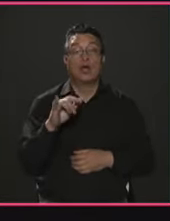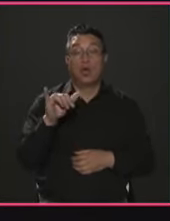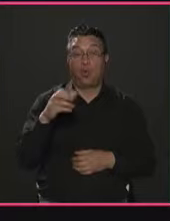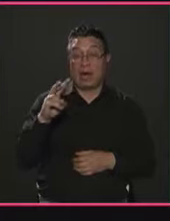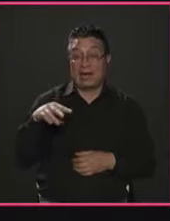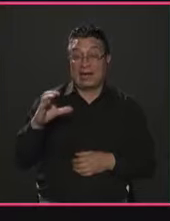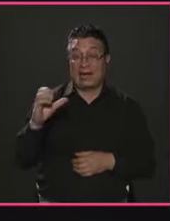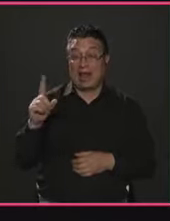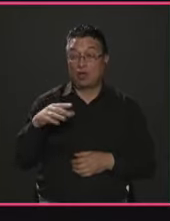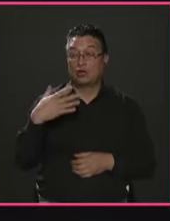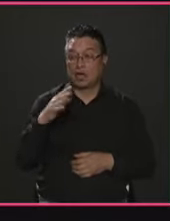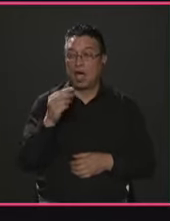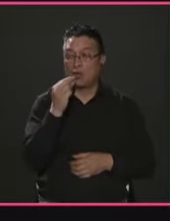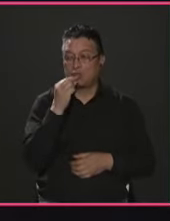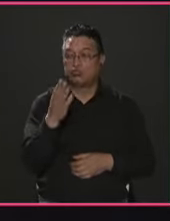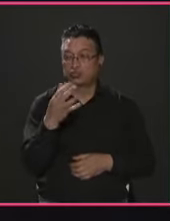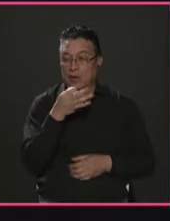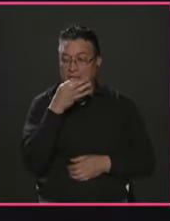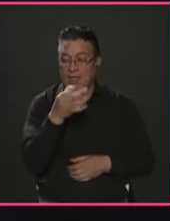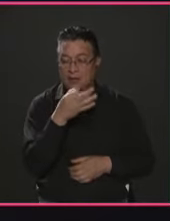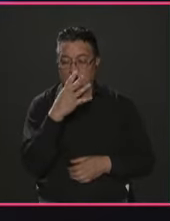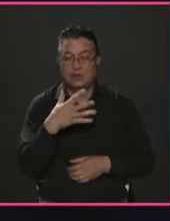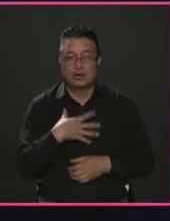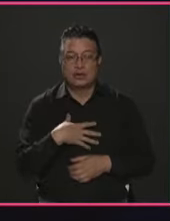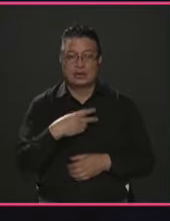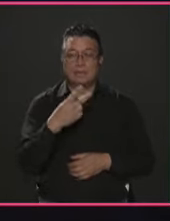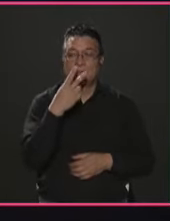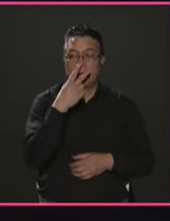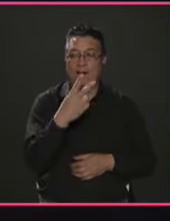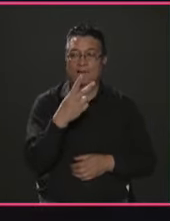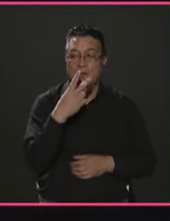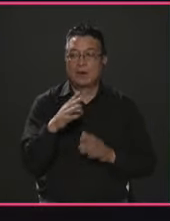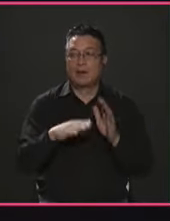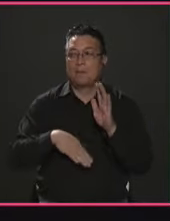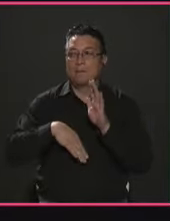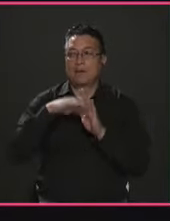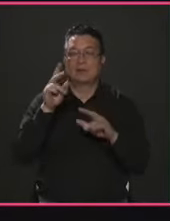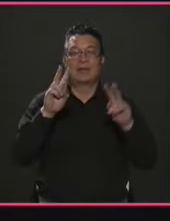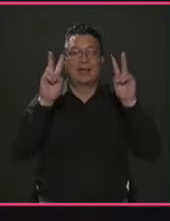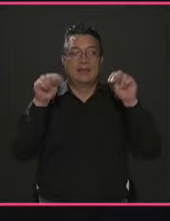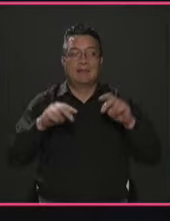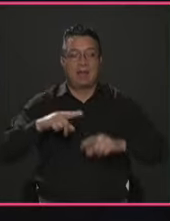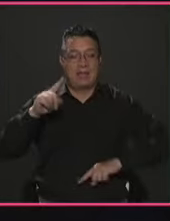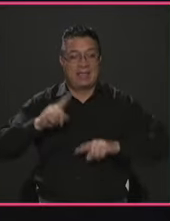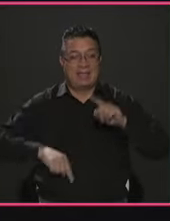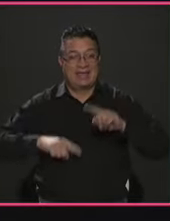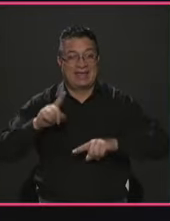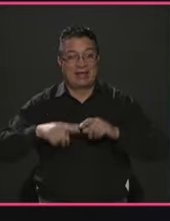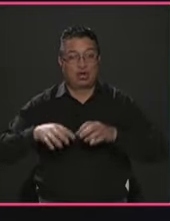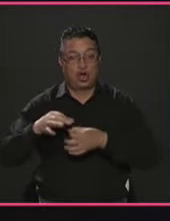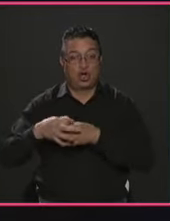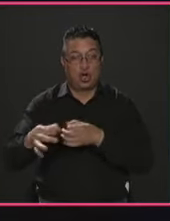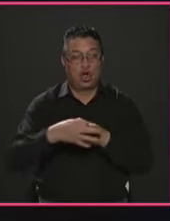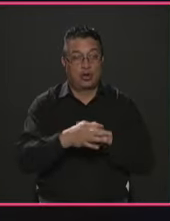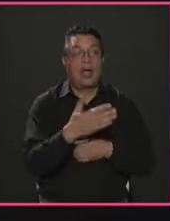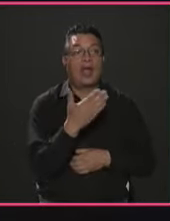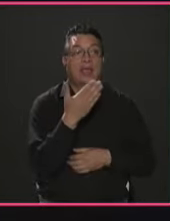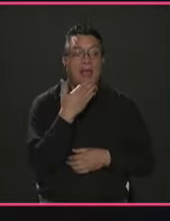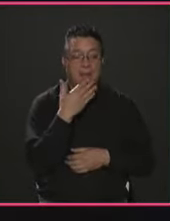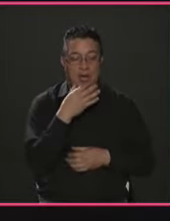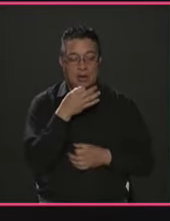mencionó yo voy a tratar de verlo esto un poquito más desde la perspectiva de los territorios pero también